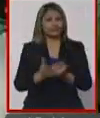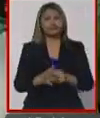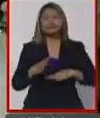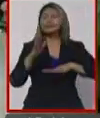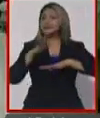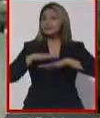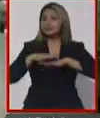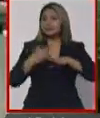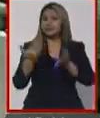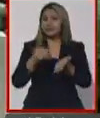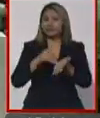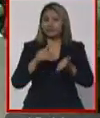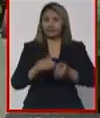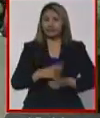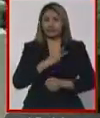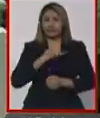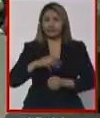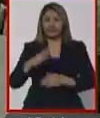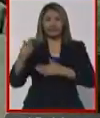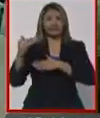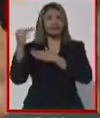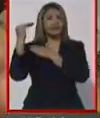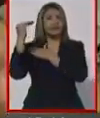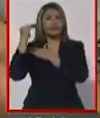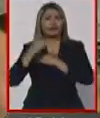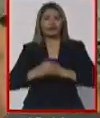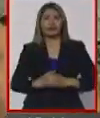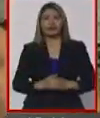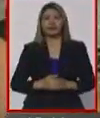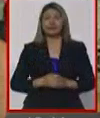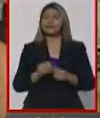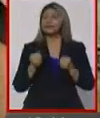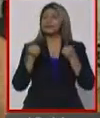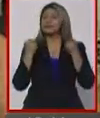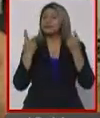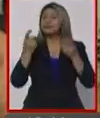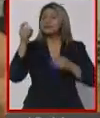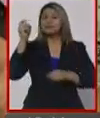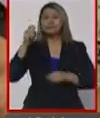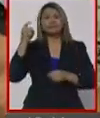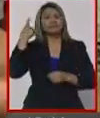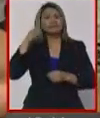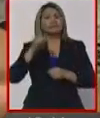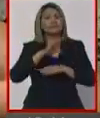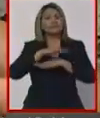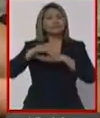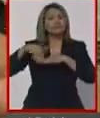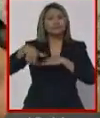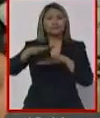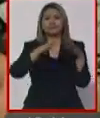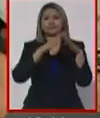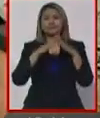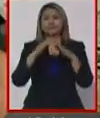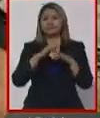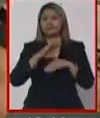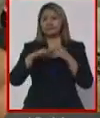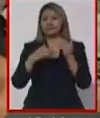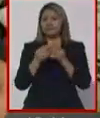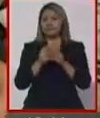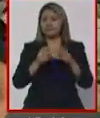hacer un llamado al municipio de Santa Cruz. Esta es una gran necesidad para la metropolización de nuestra